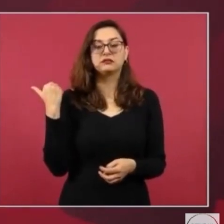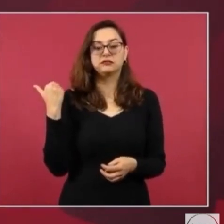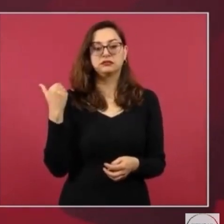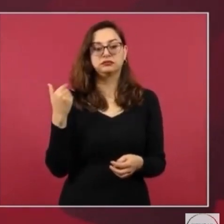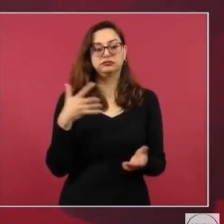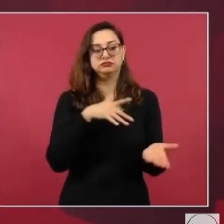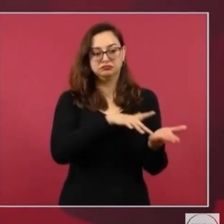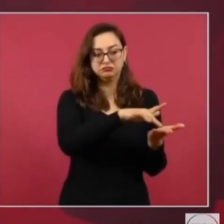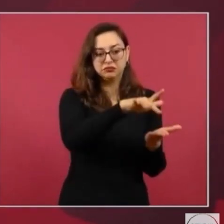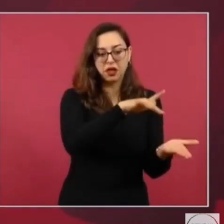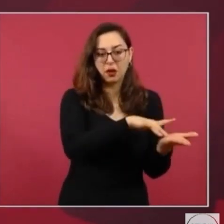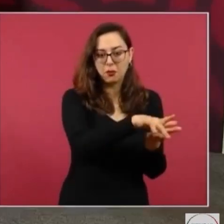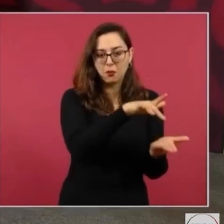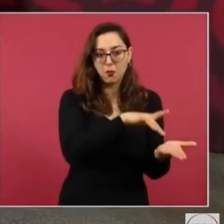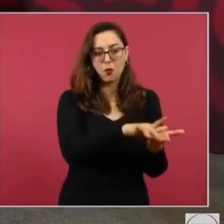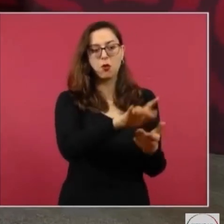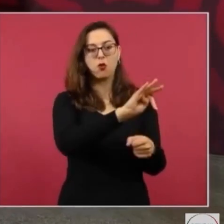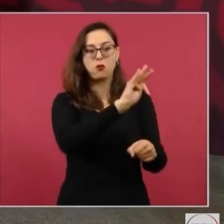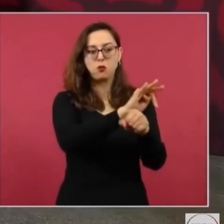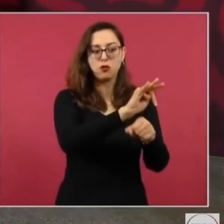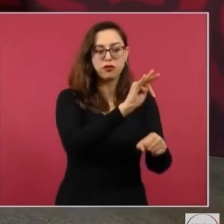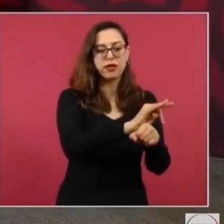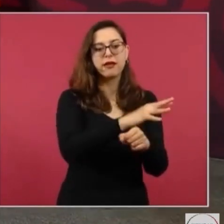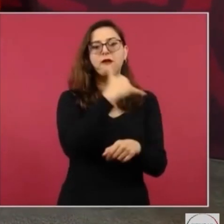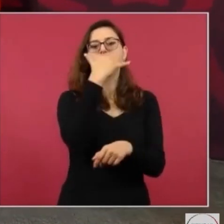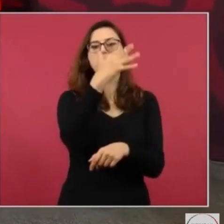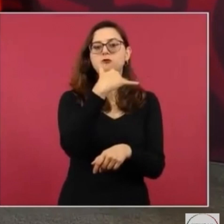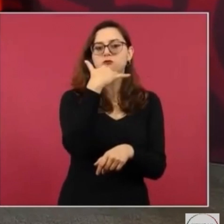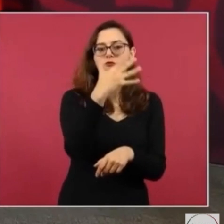legitimar la corrupción,